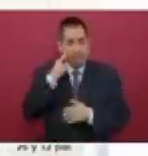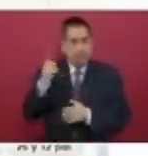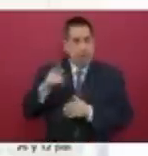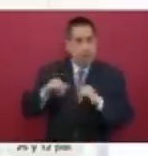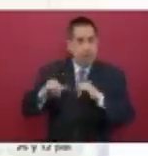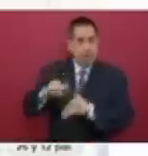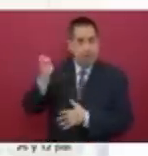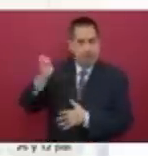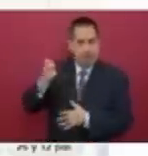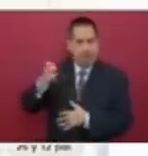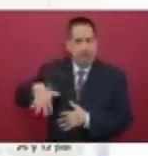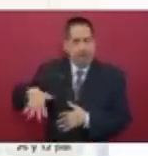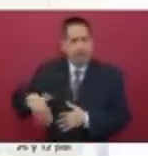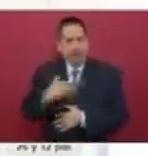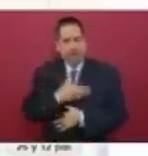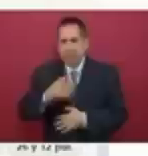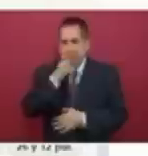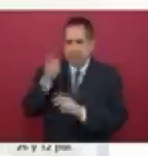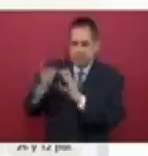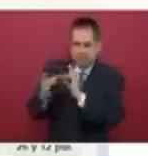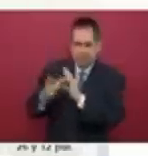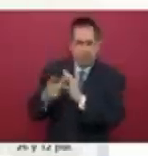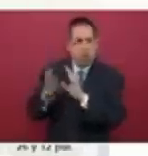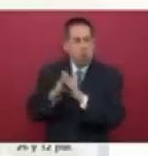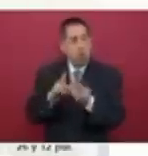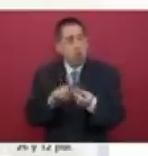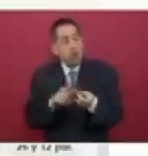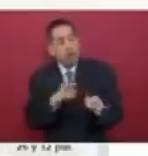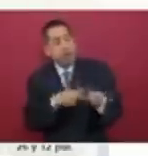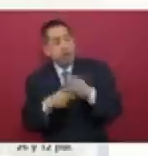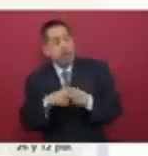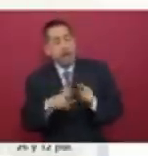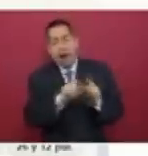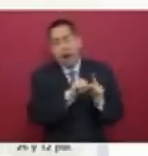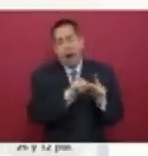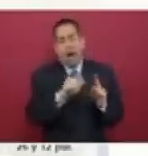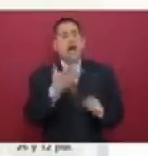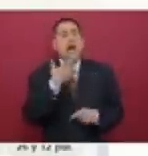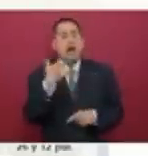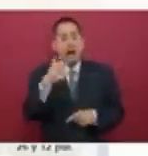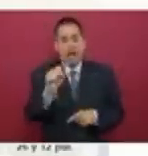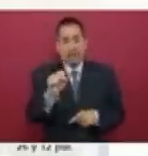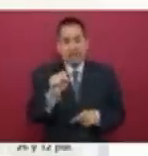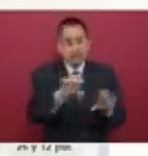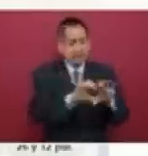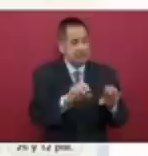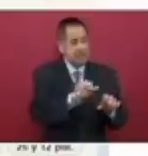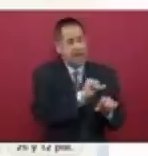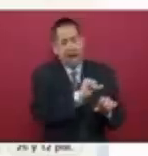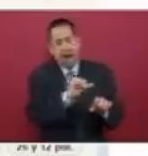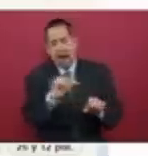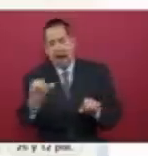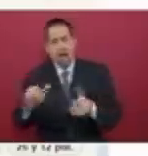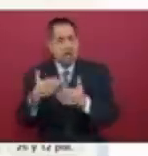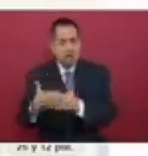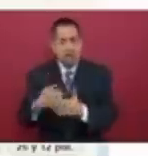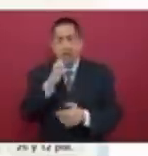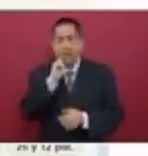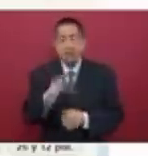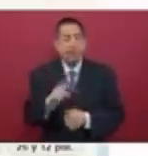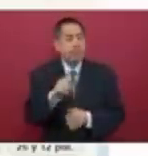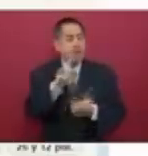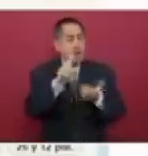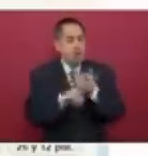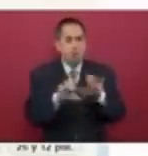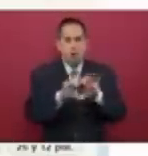mostraba ayer señor presidente desde dónde viene el acueducto hasta donde perdón el gasoducto también está la obra del acueducto que